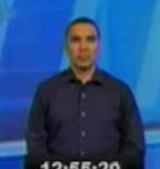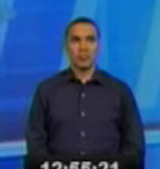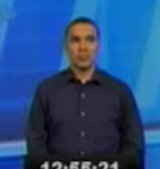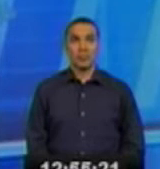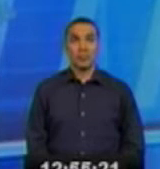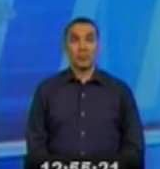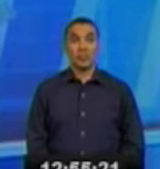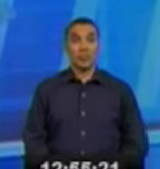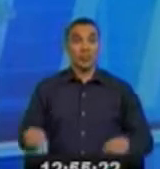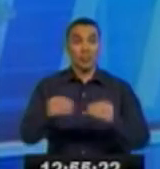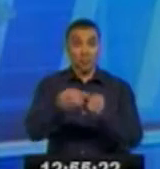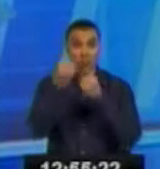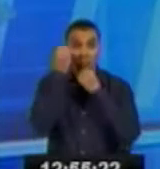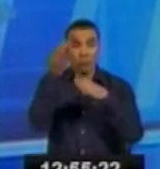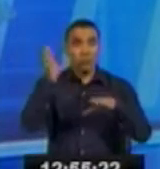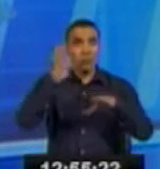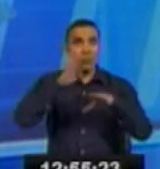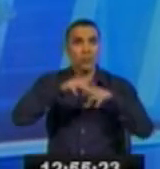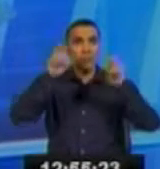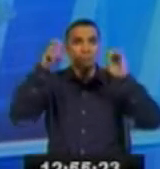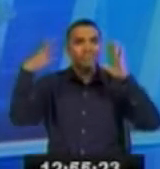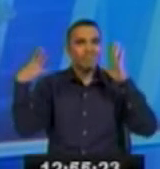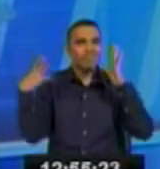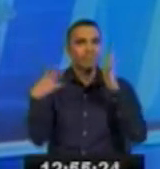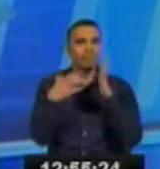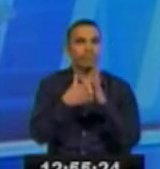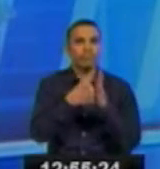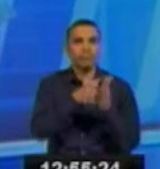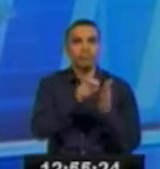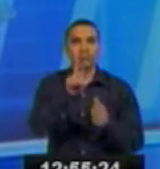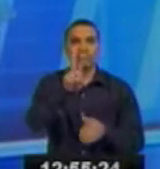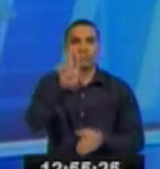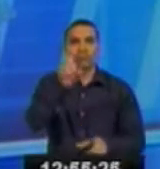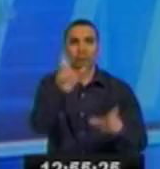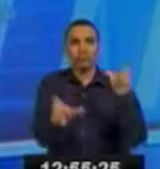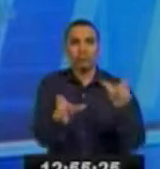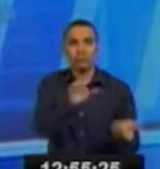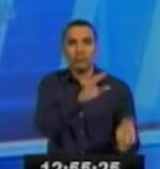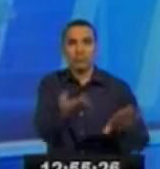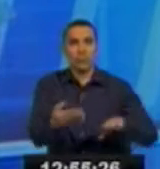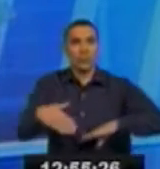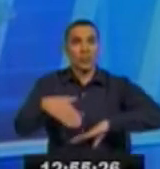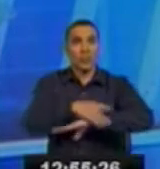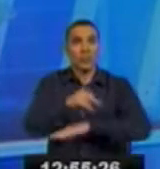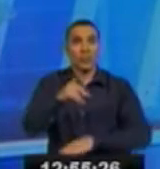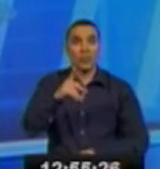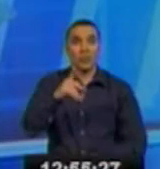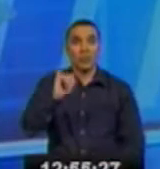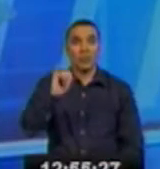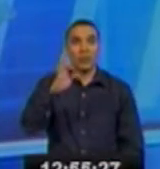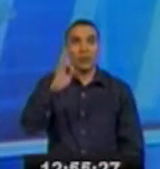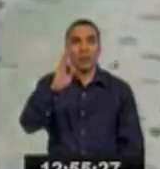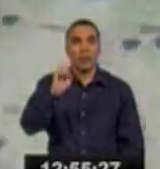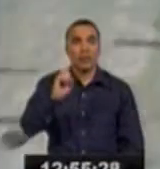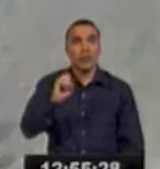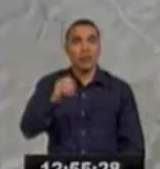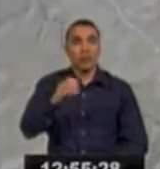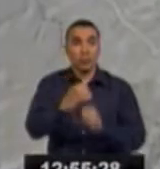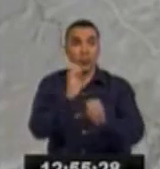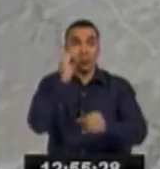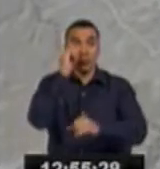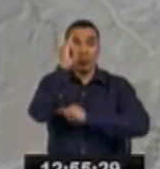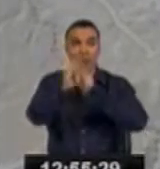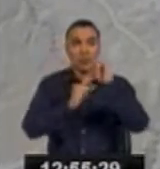y retomamos la información del trágico accidente que dejó 24 fallecidos en la vía pifo papallacta un bus internacional